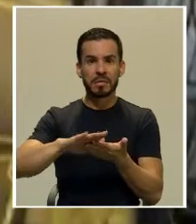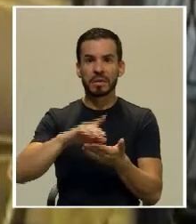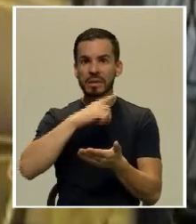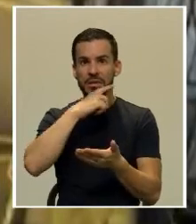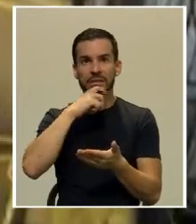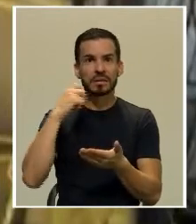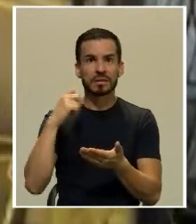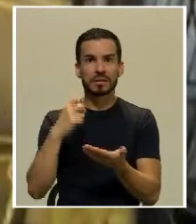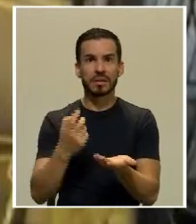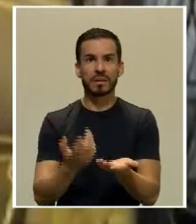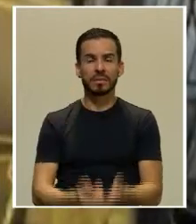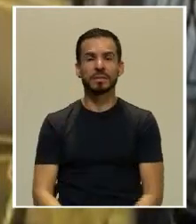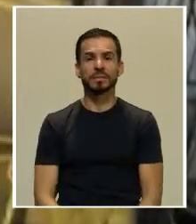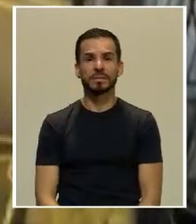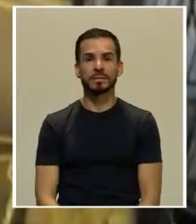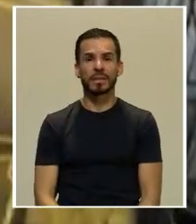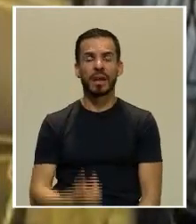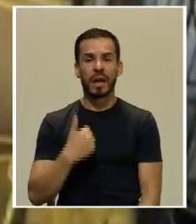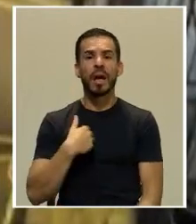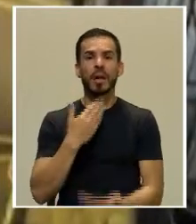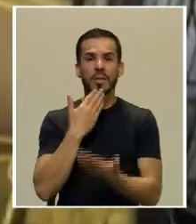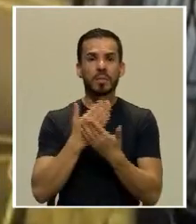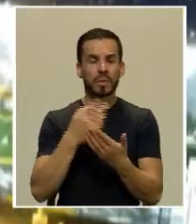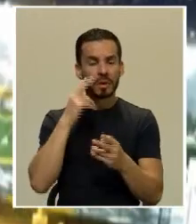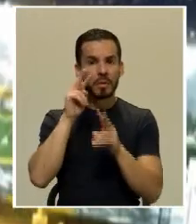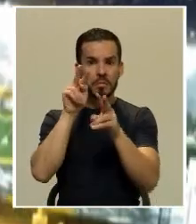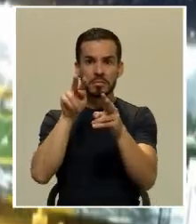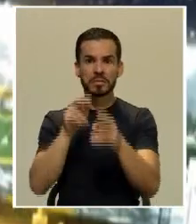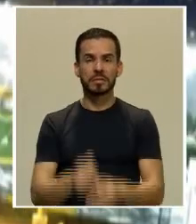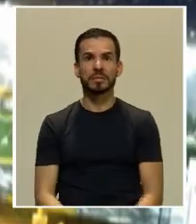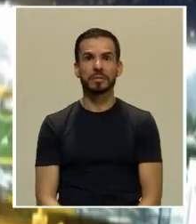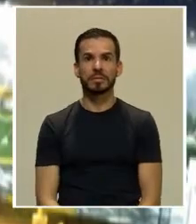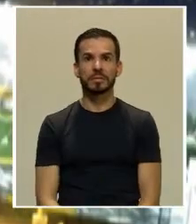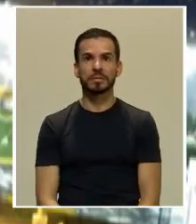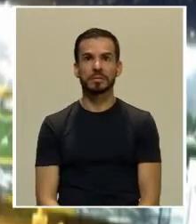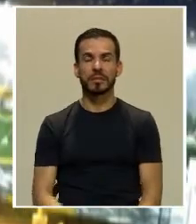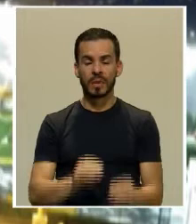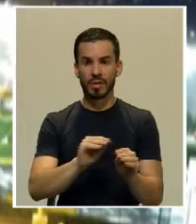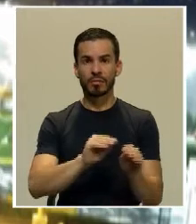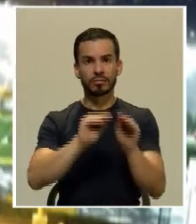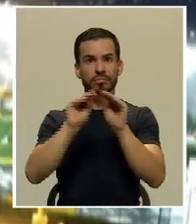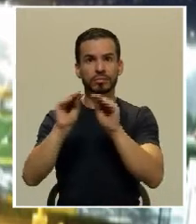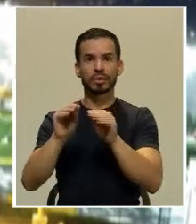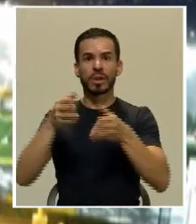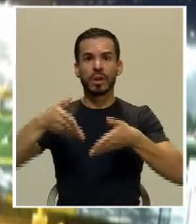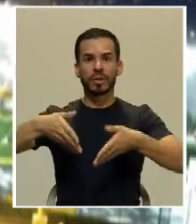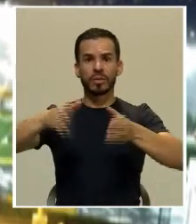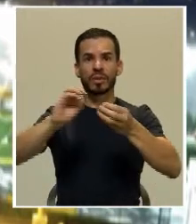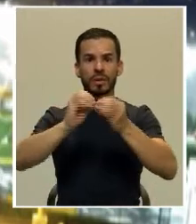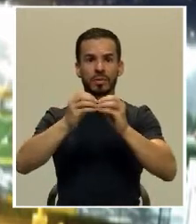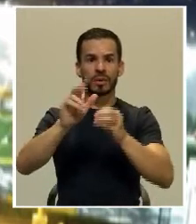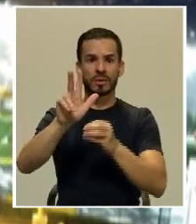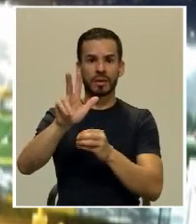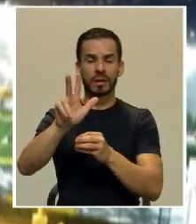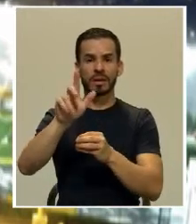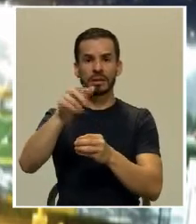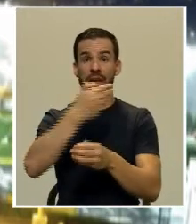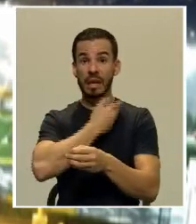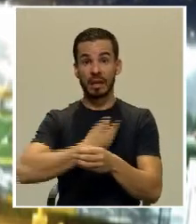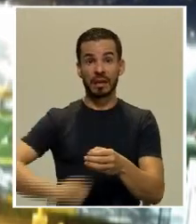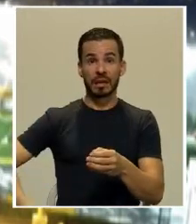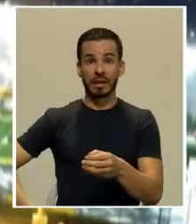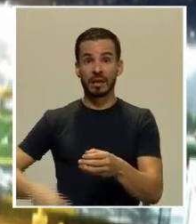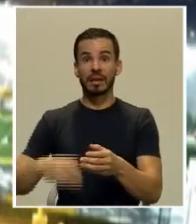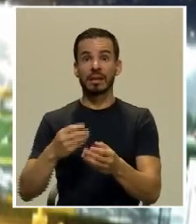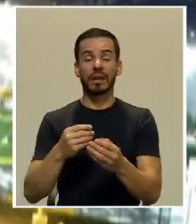está completamente seco y hay buena visibilidad. Nos movemos ahora hacia la ruta número 3. En Heredia,